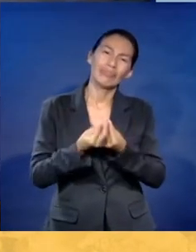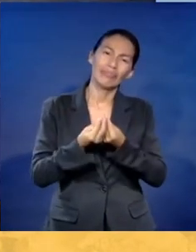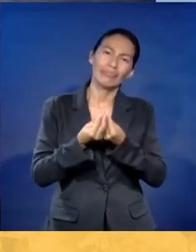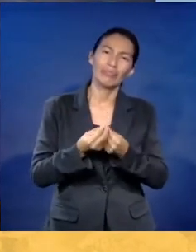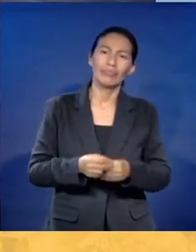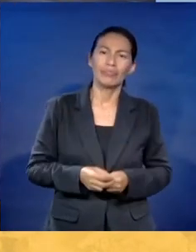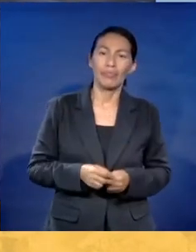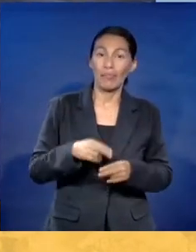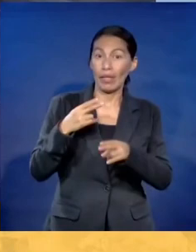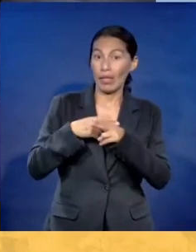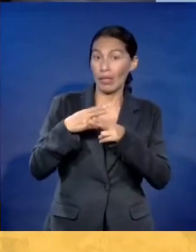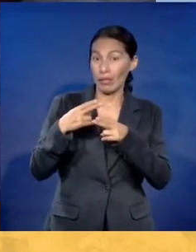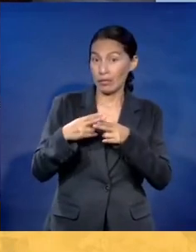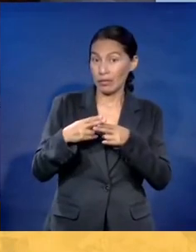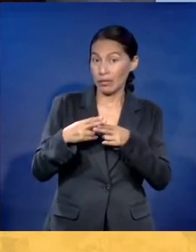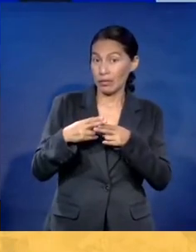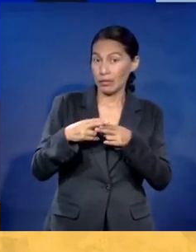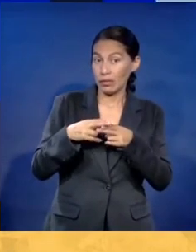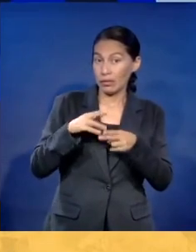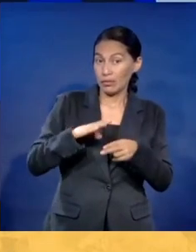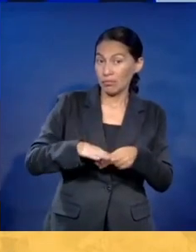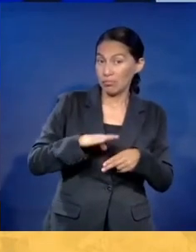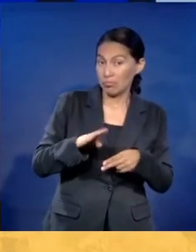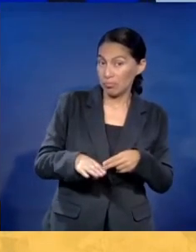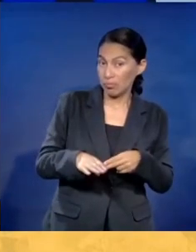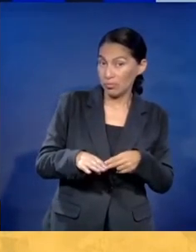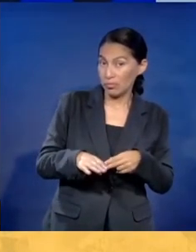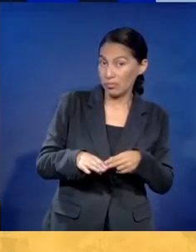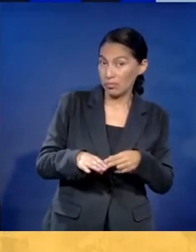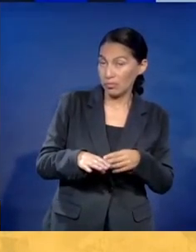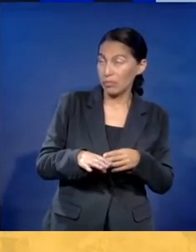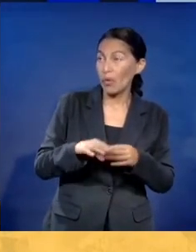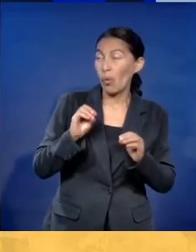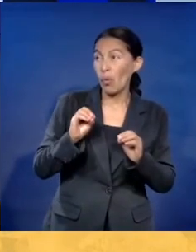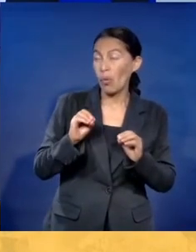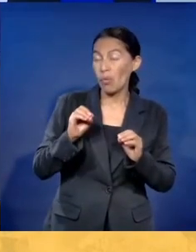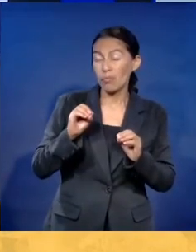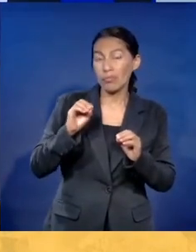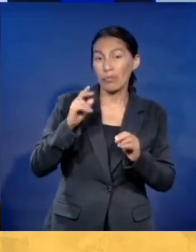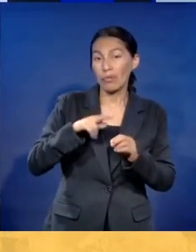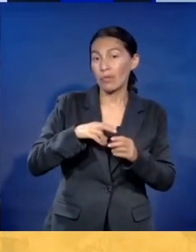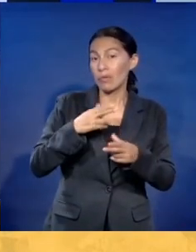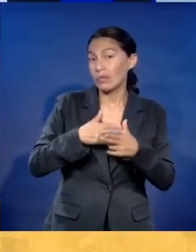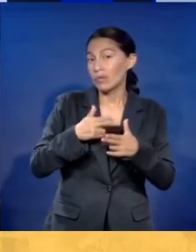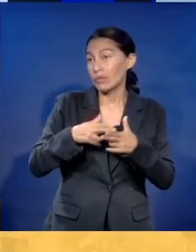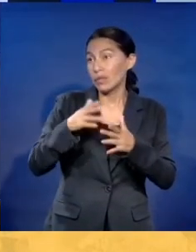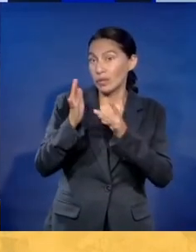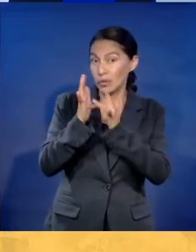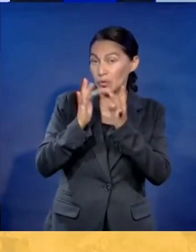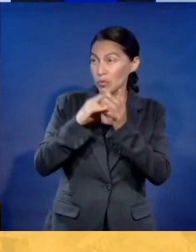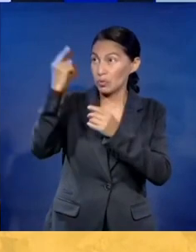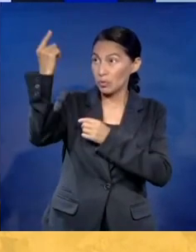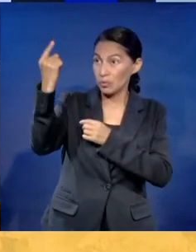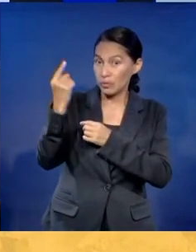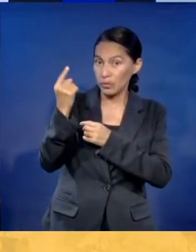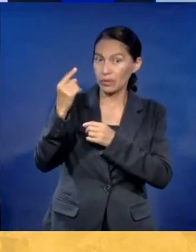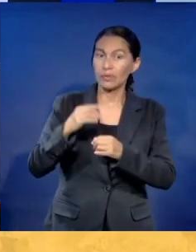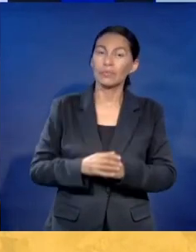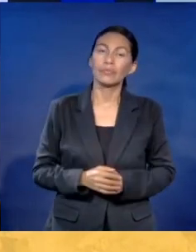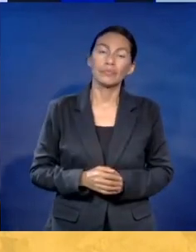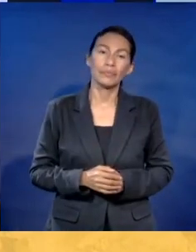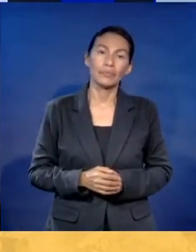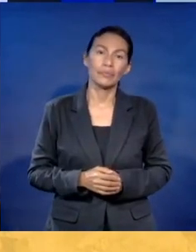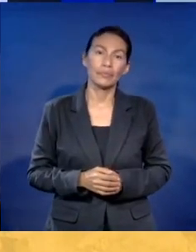o hasta que Jesucristo venga estamos listos tres cosas en las cuales necesitamos poner atención